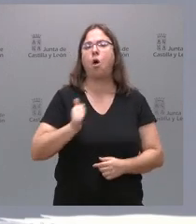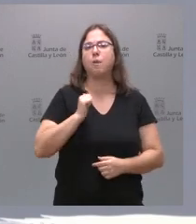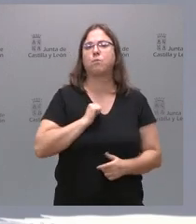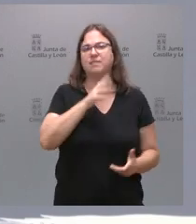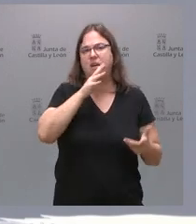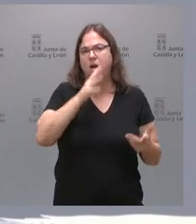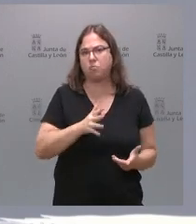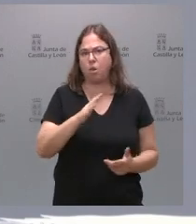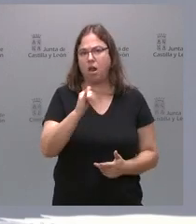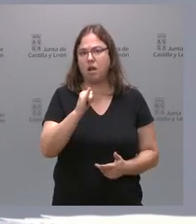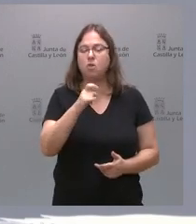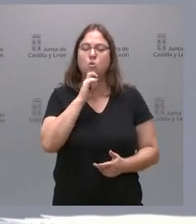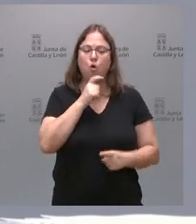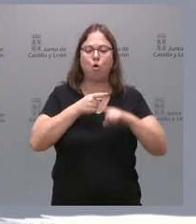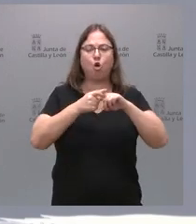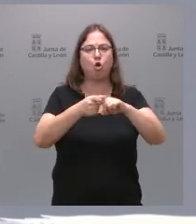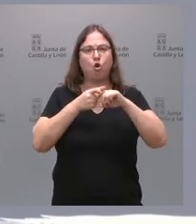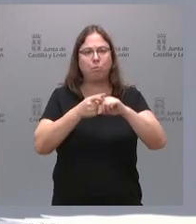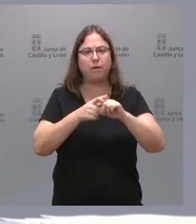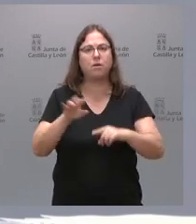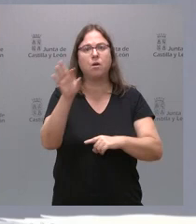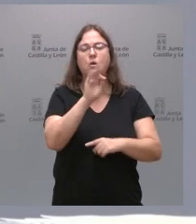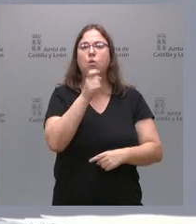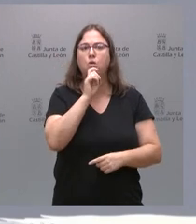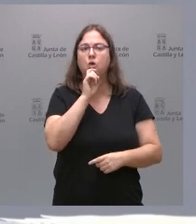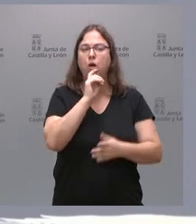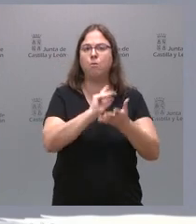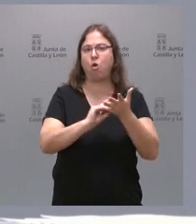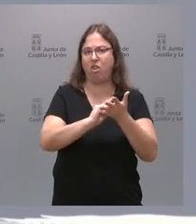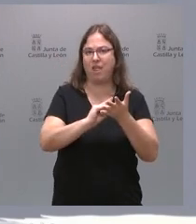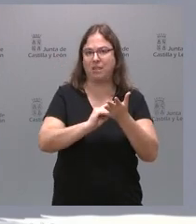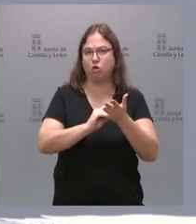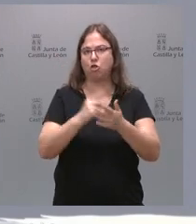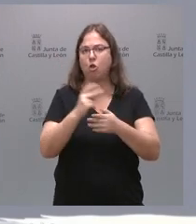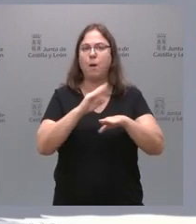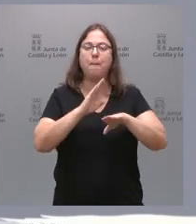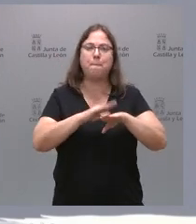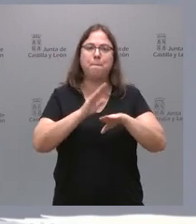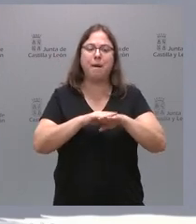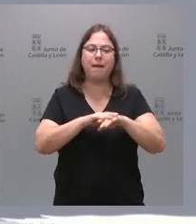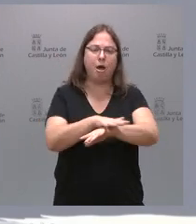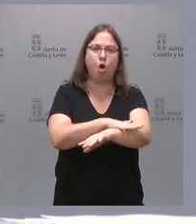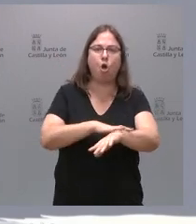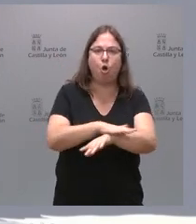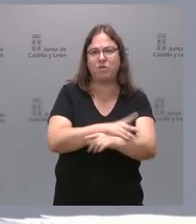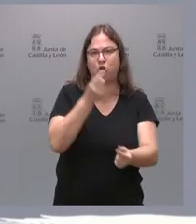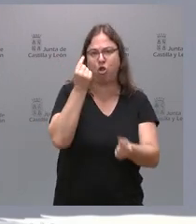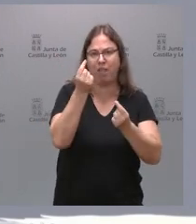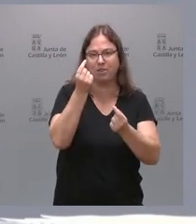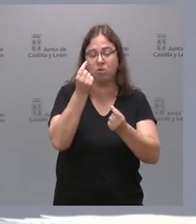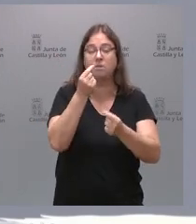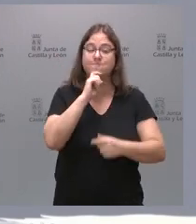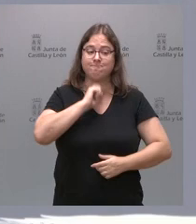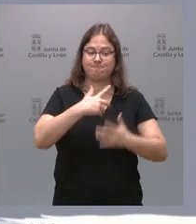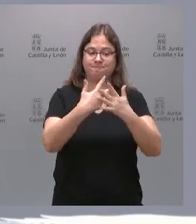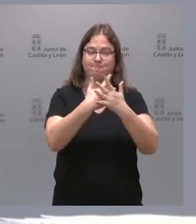actualmente existentes Cómo se comparten o cómo se emigran los datos del fractuamente disponibles a esa actuación del gobierno del dato Esto es lo que nos